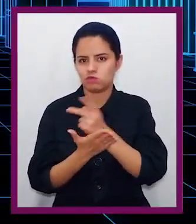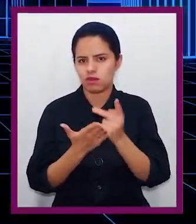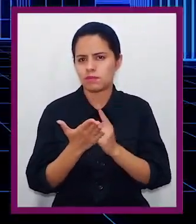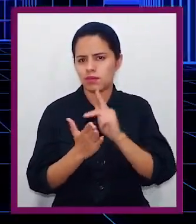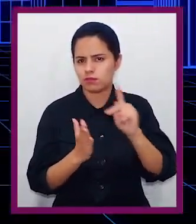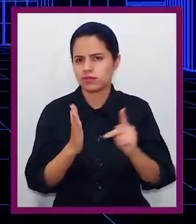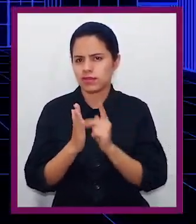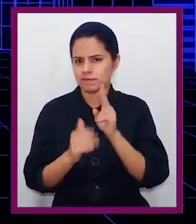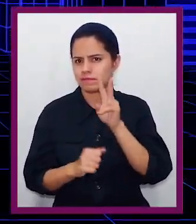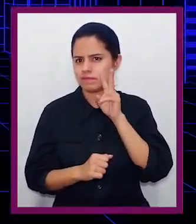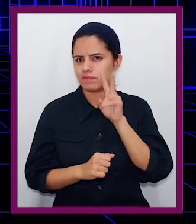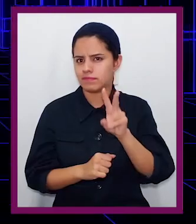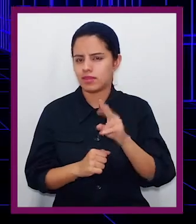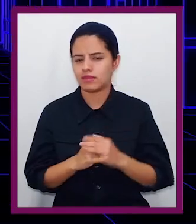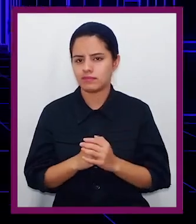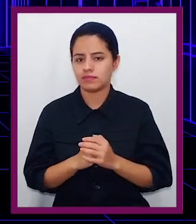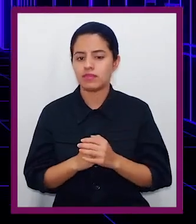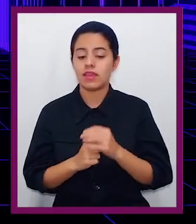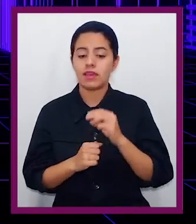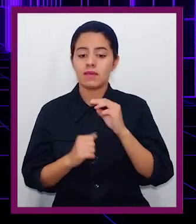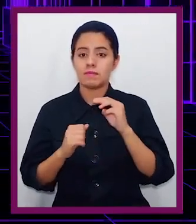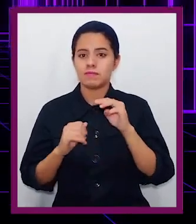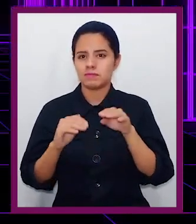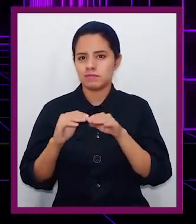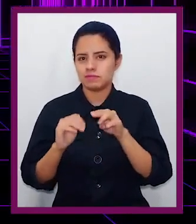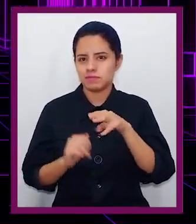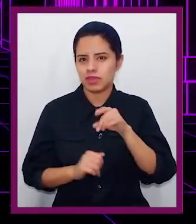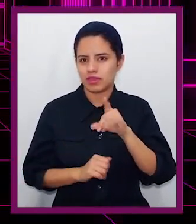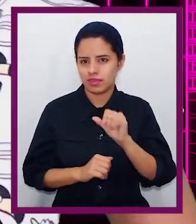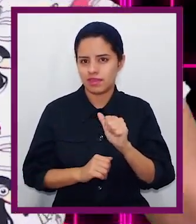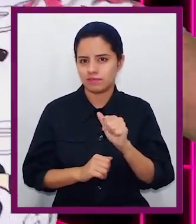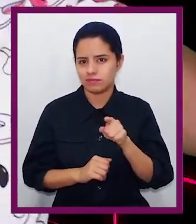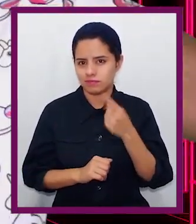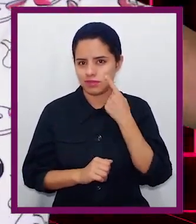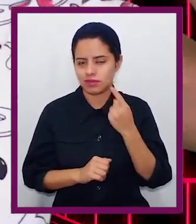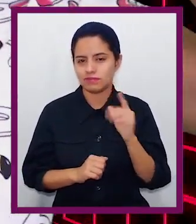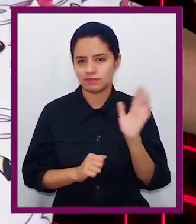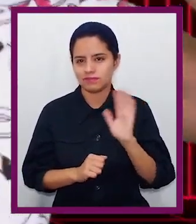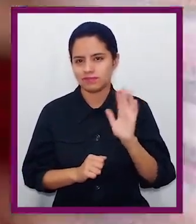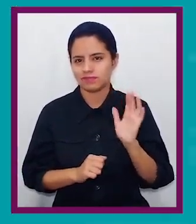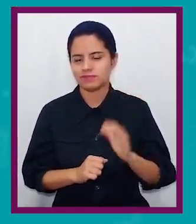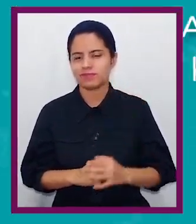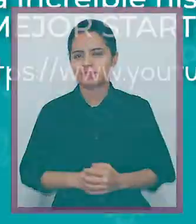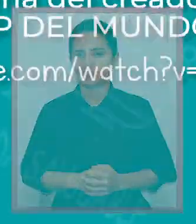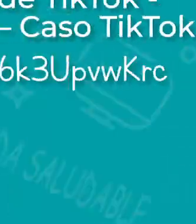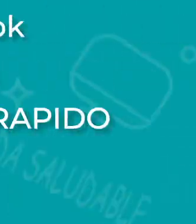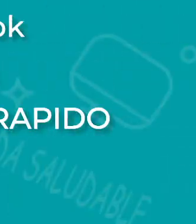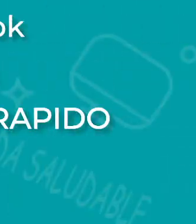programas de Jóvenes TV en Media Superior MX SEP. ¡Hasta la próxima!